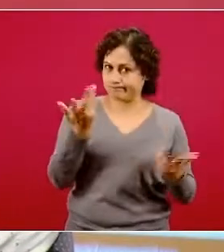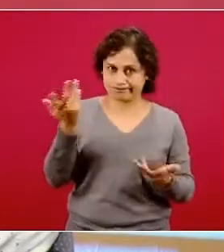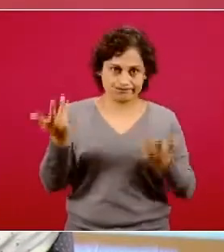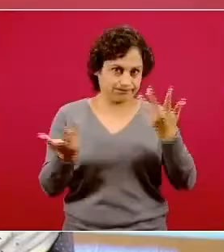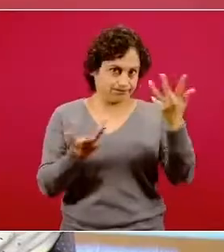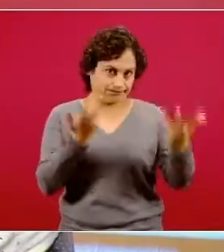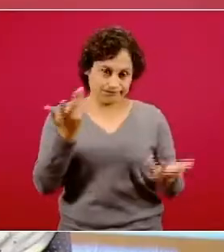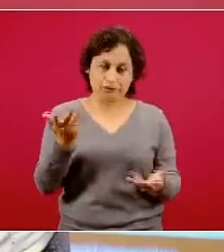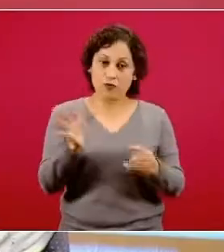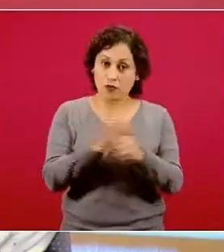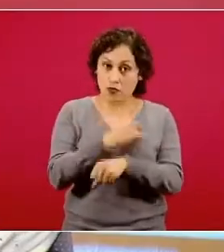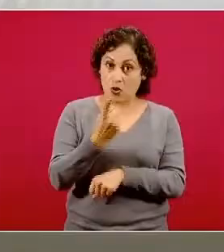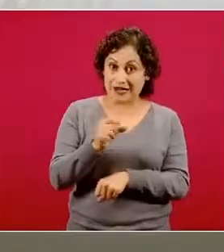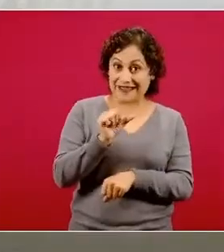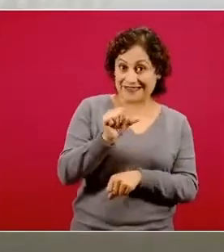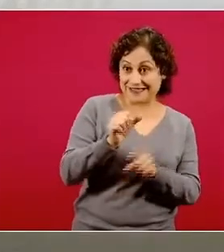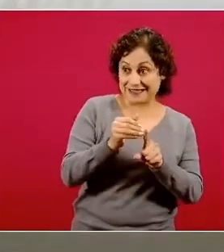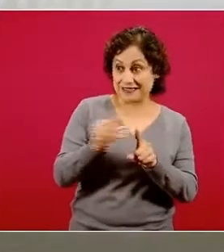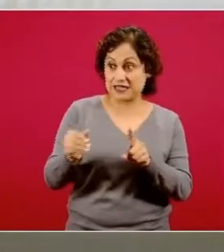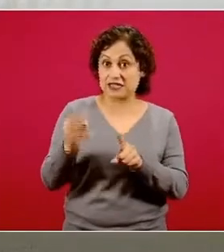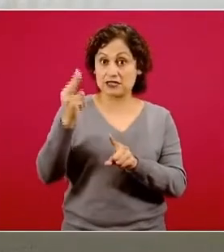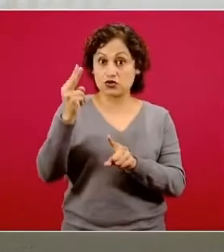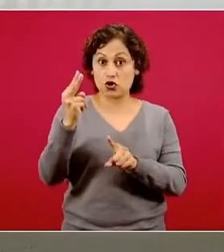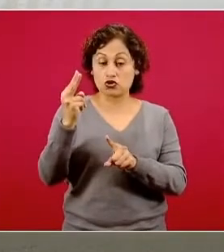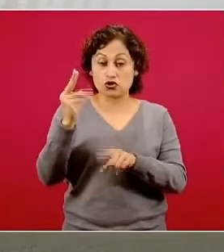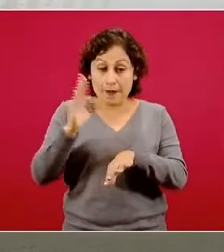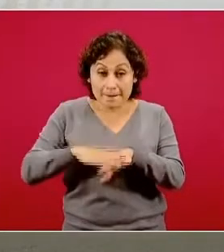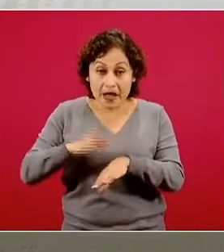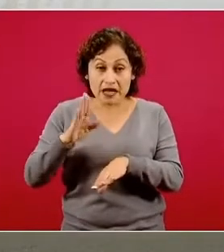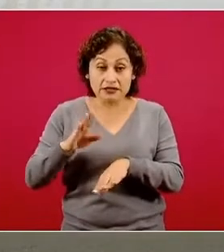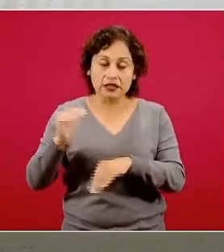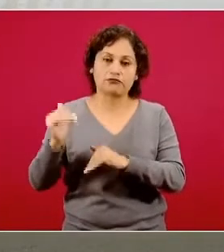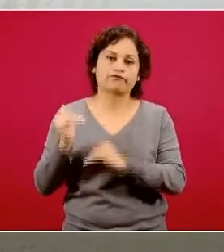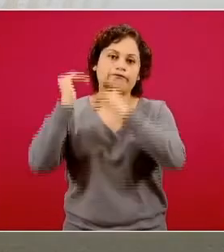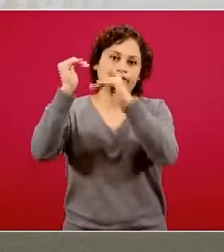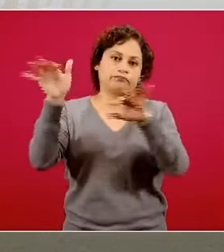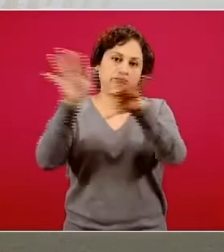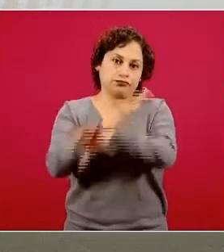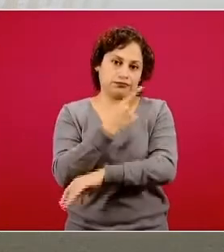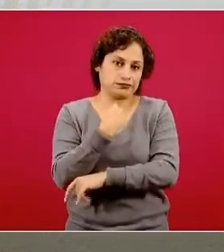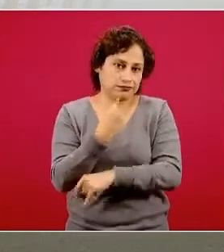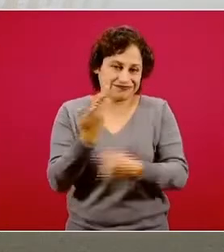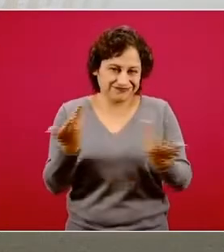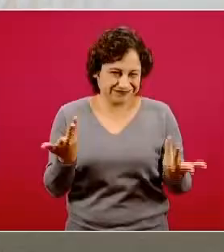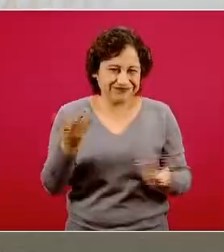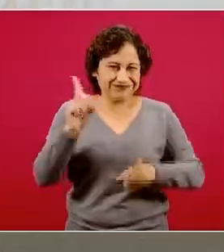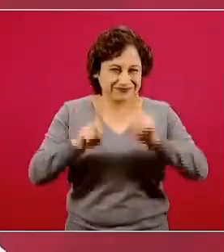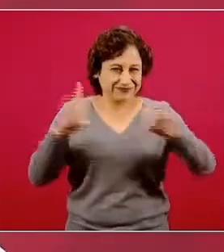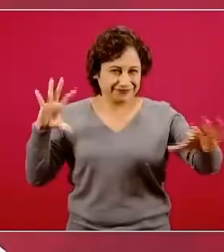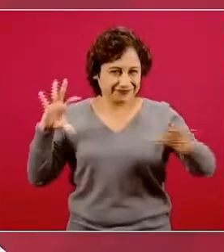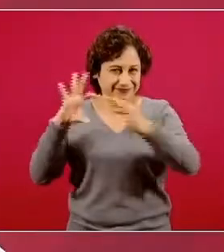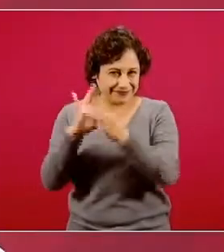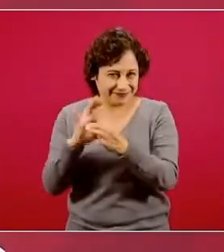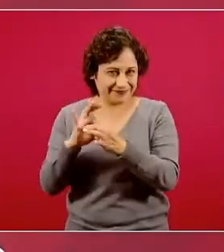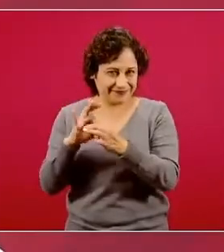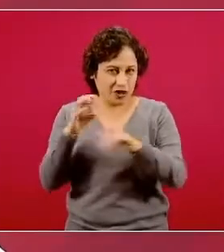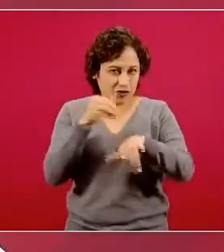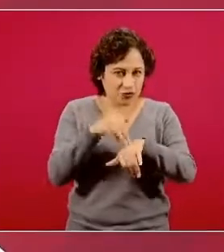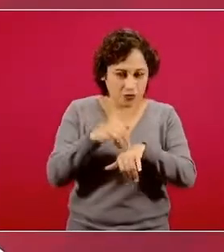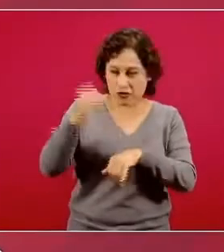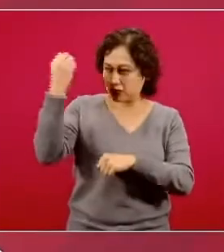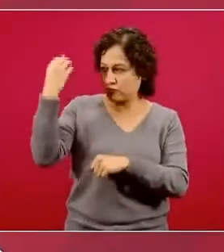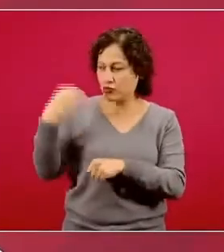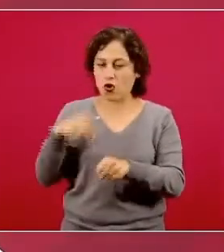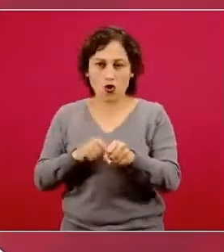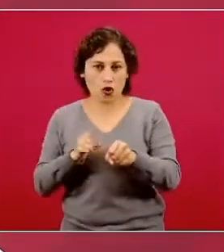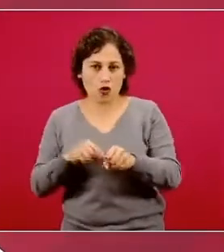2 puntitos más y se llegaría al rojo. Entonces, no se puede, lo que sí es muy